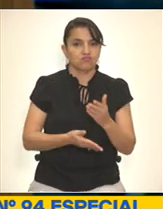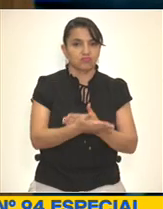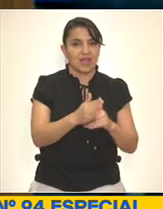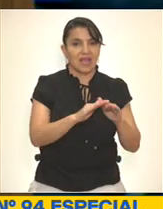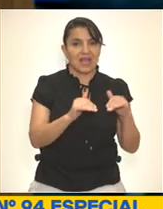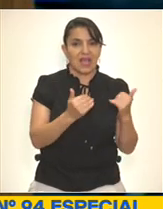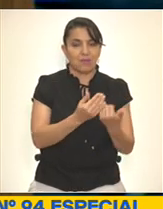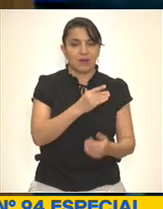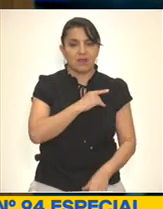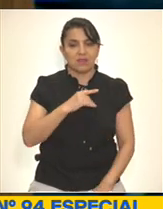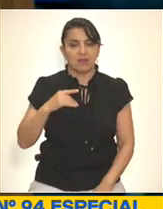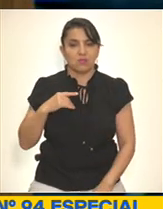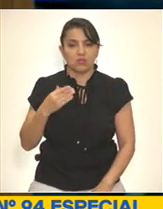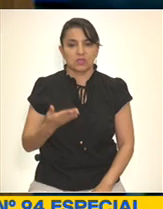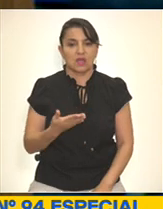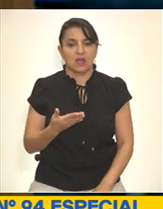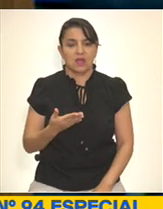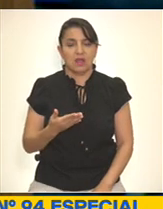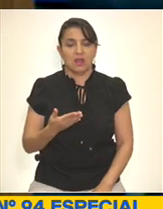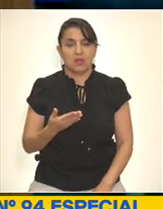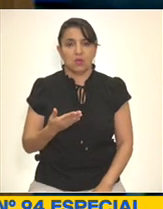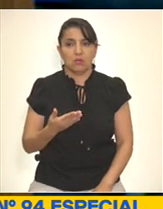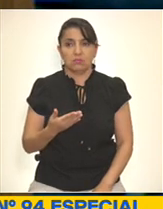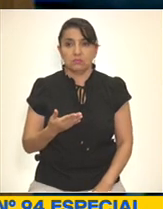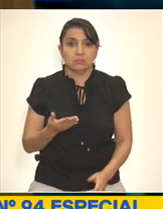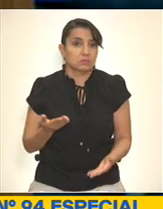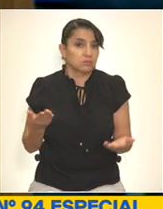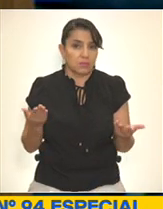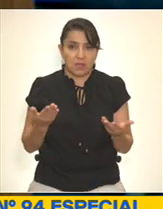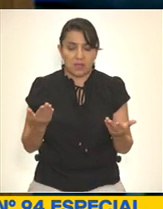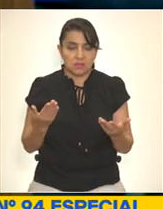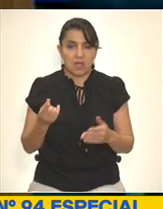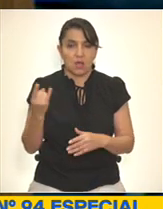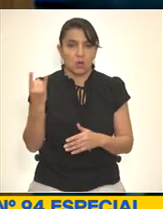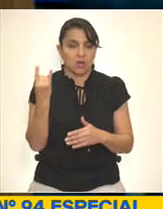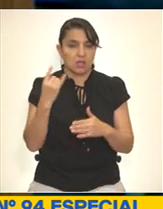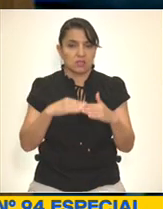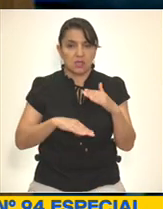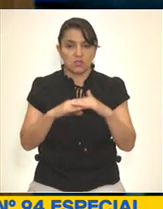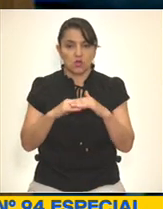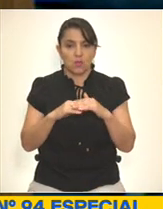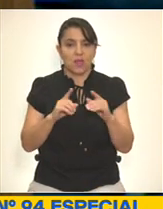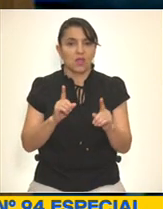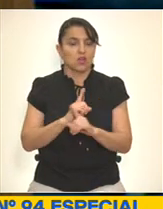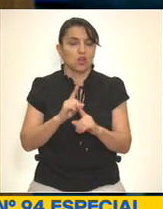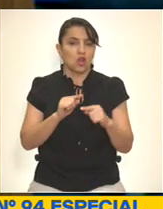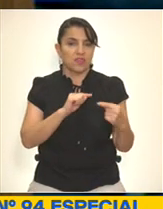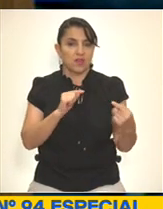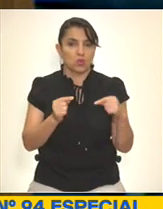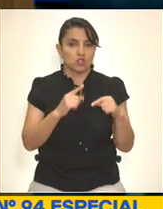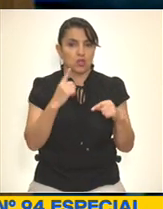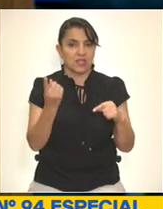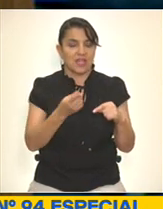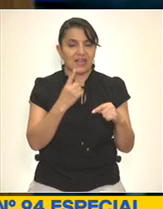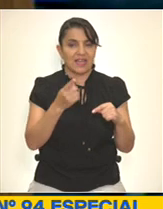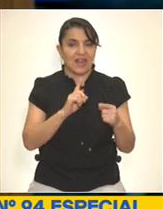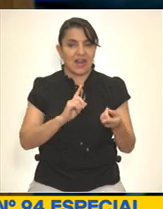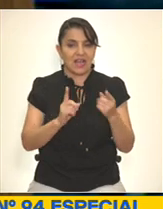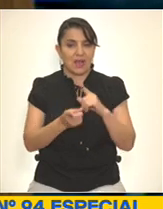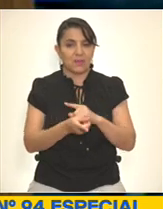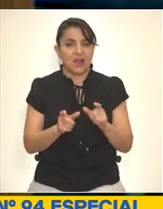momento, pese a la urgencia suma que tiene, no ha logrado pasar de su discusión general en la Comisión de